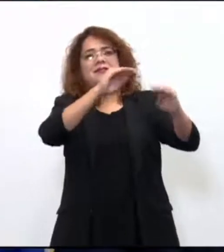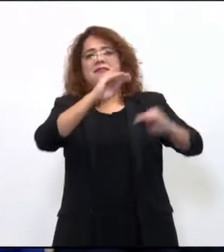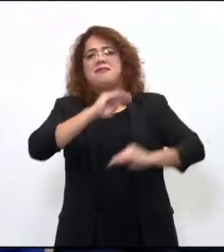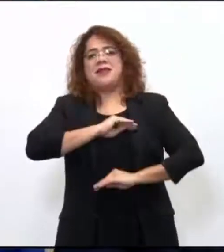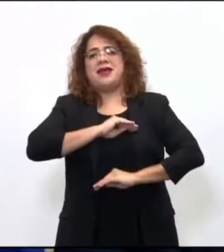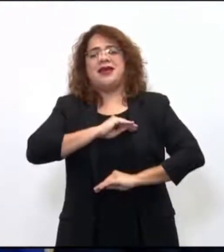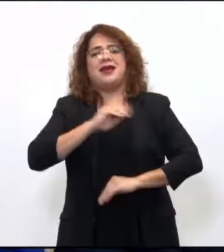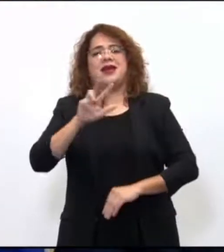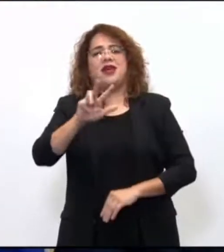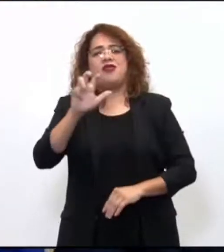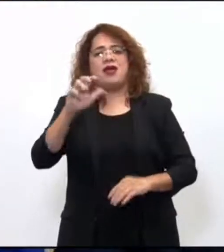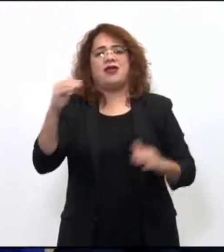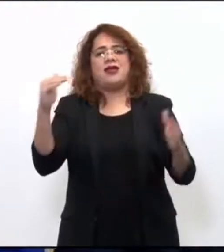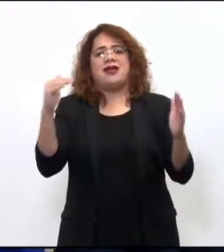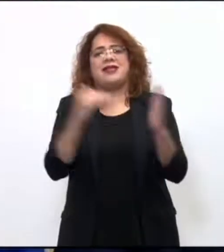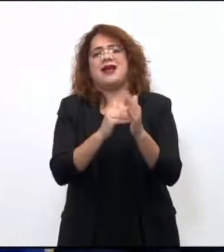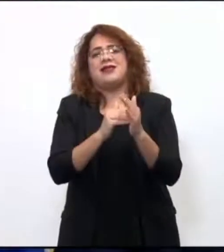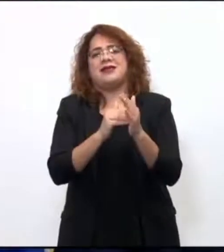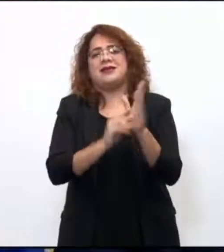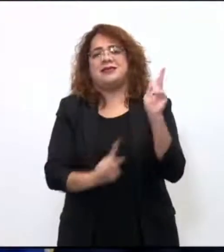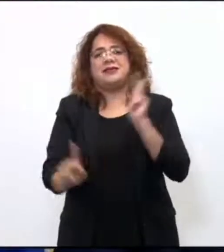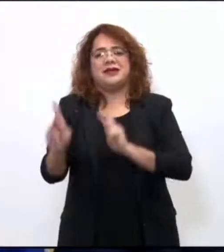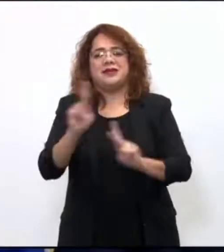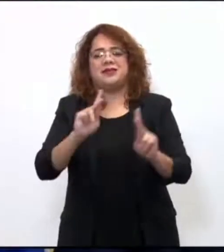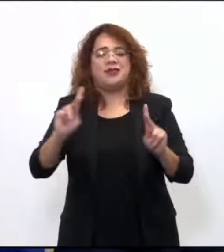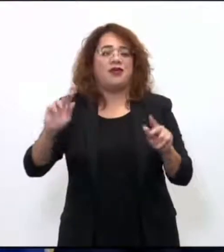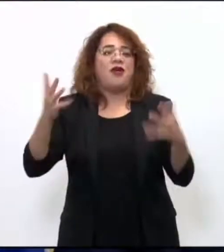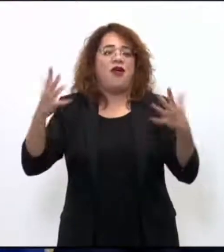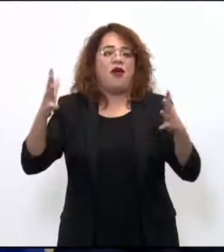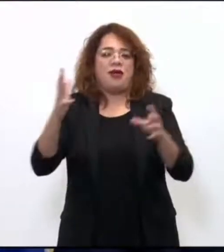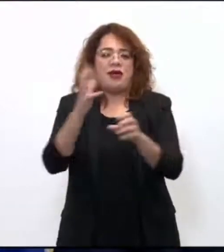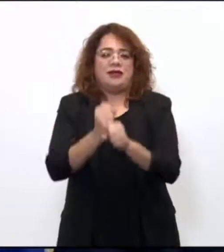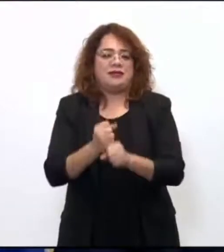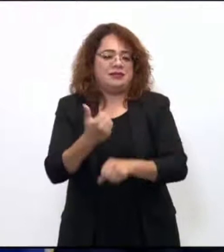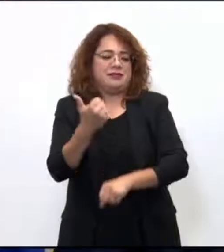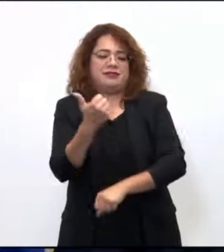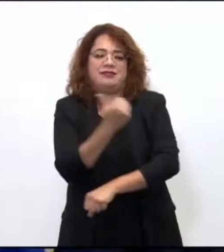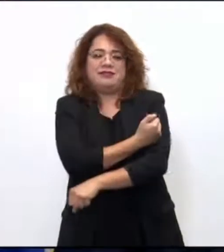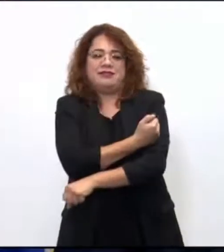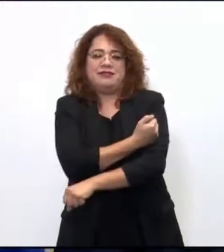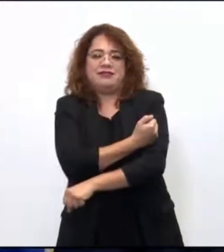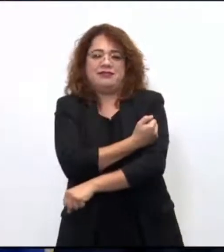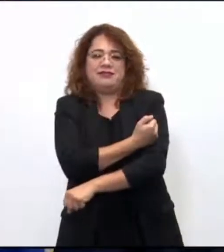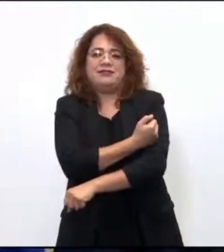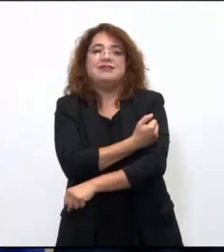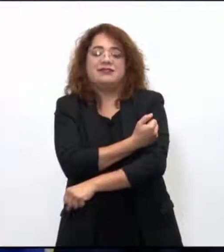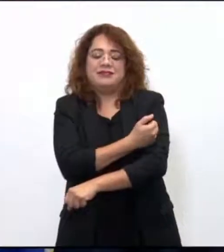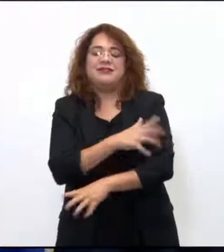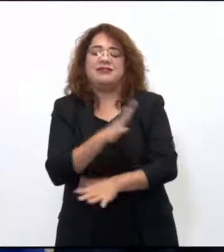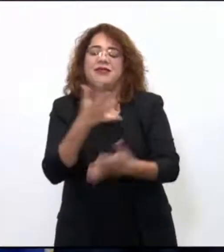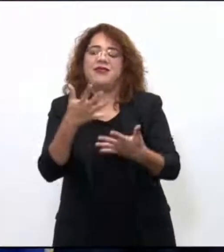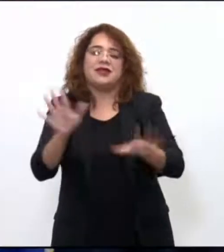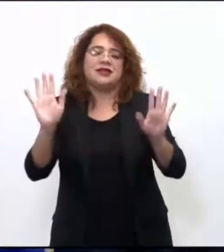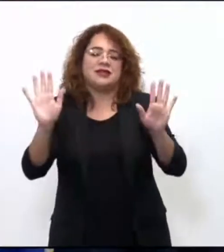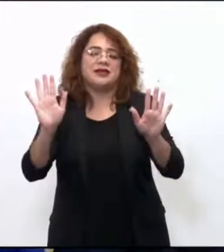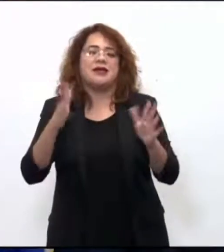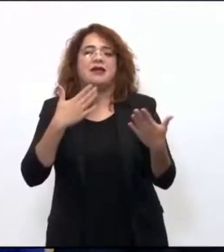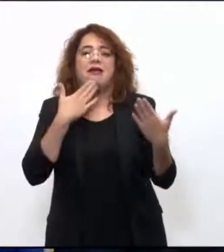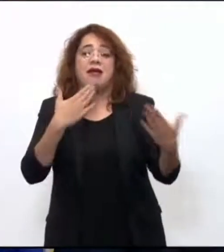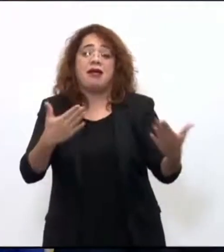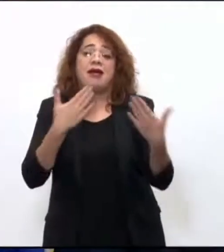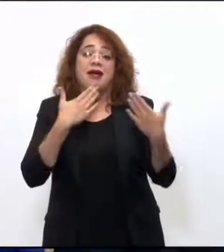300,000 personas recibiendo al menos una dosis de la vacuna. Gracias a todos los que se han